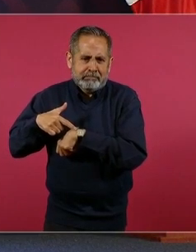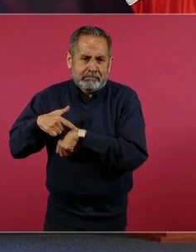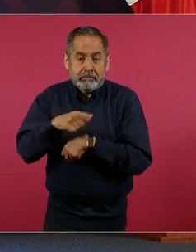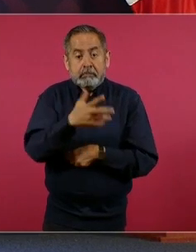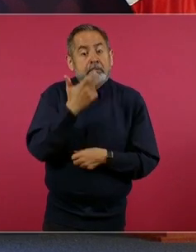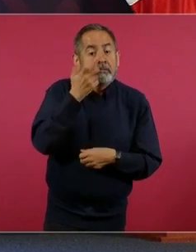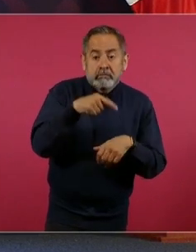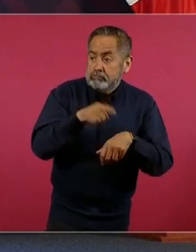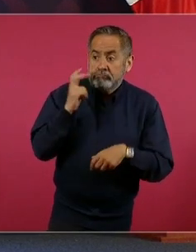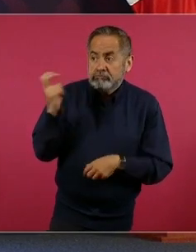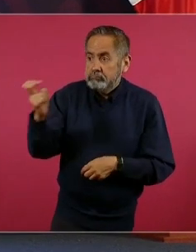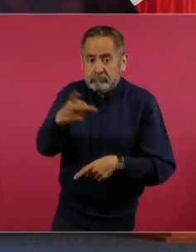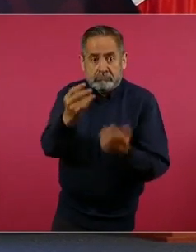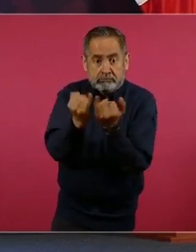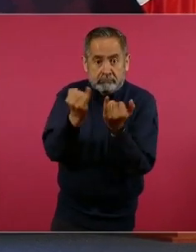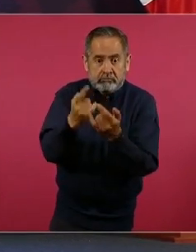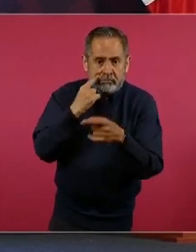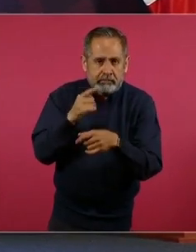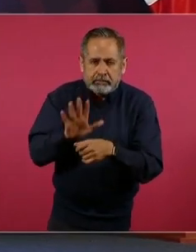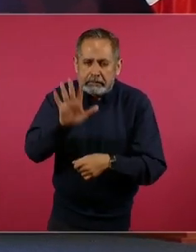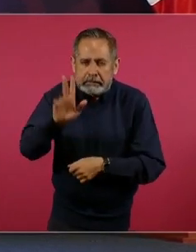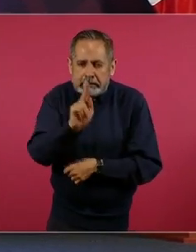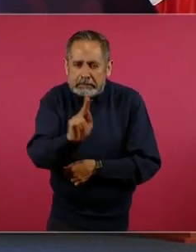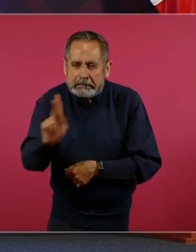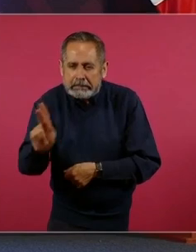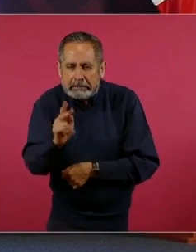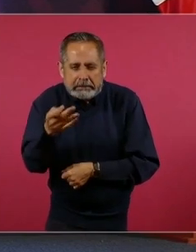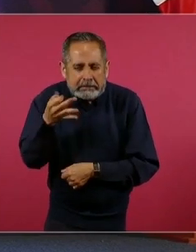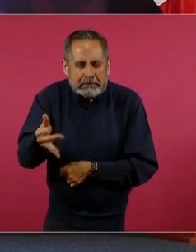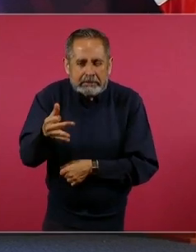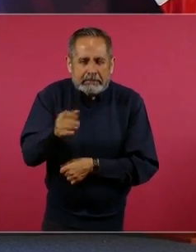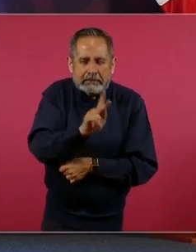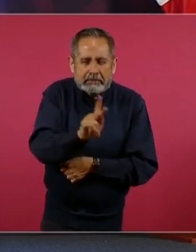que dicen. Y como se parece,